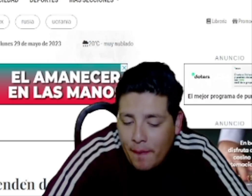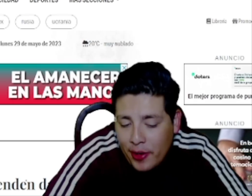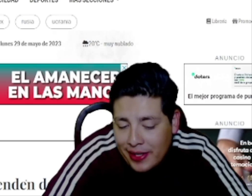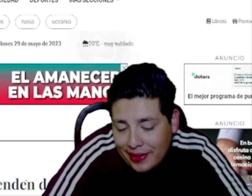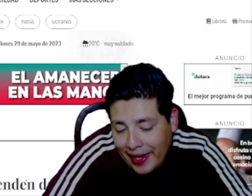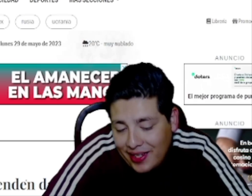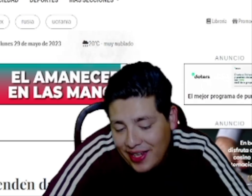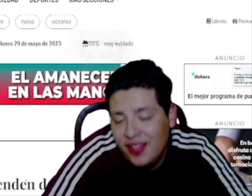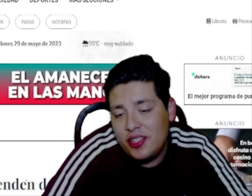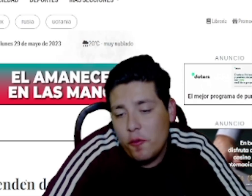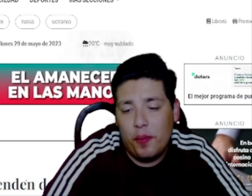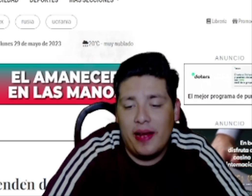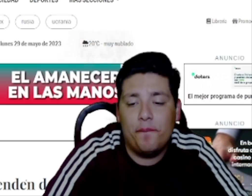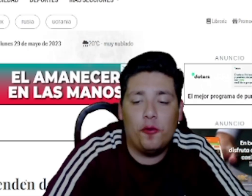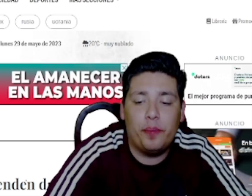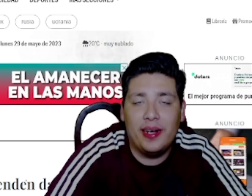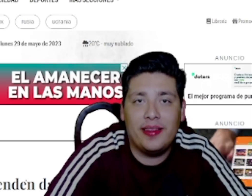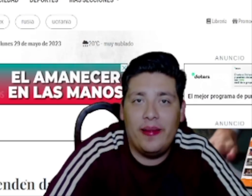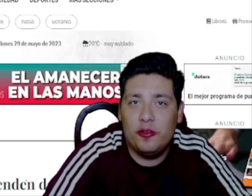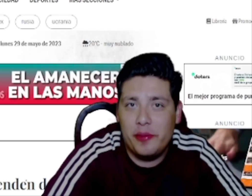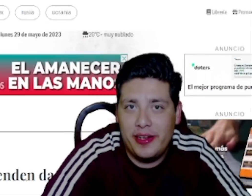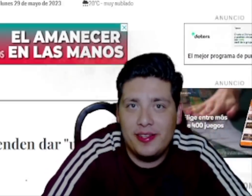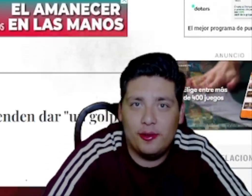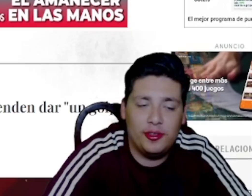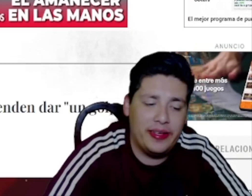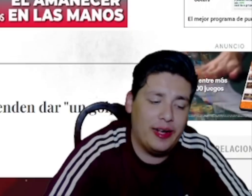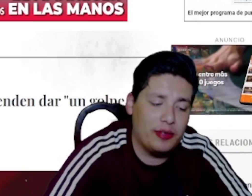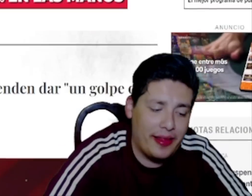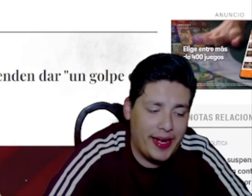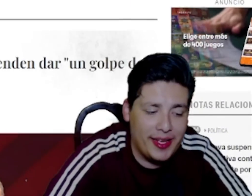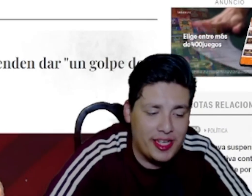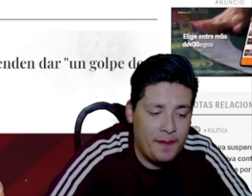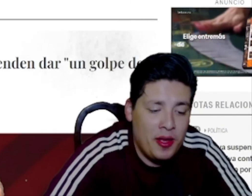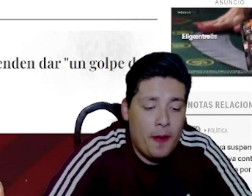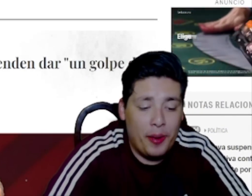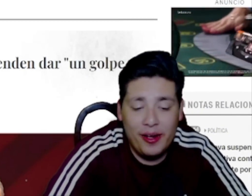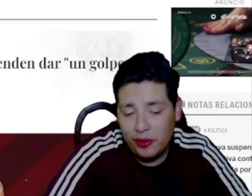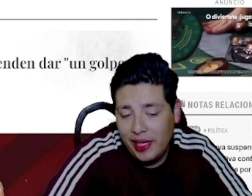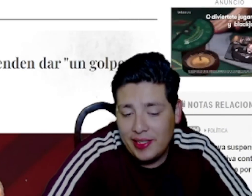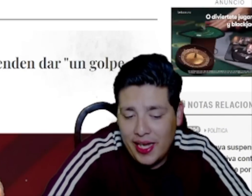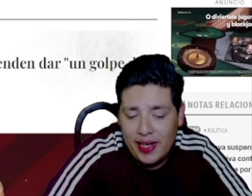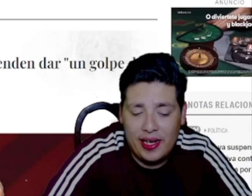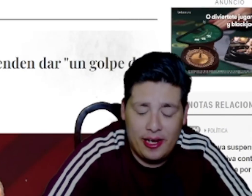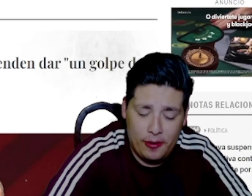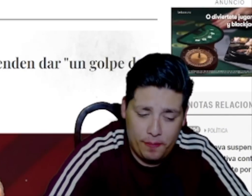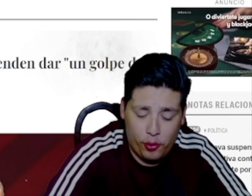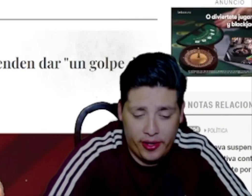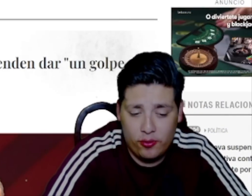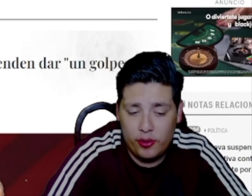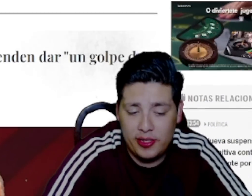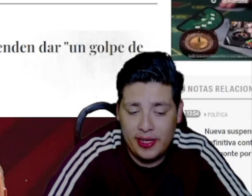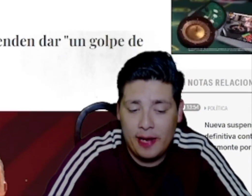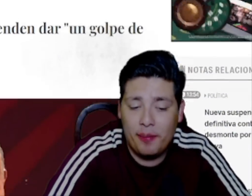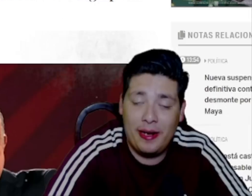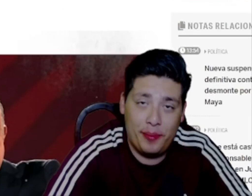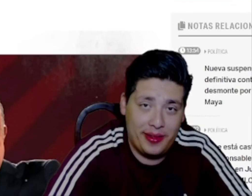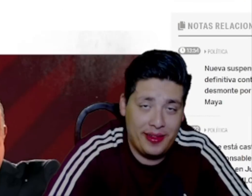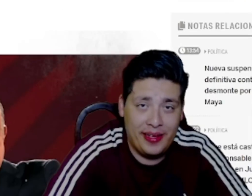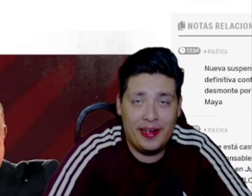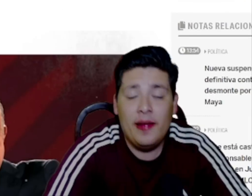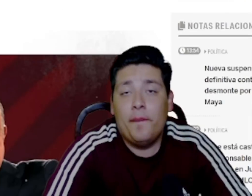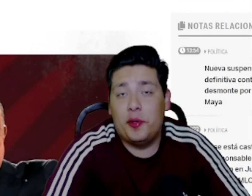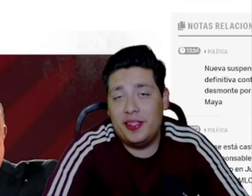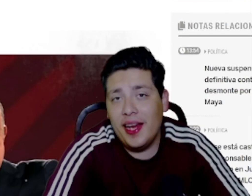es que, pues, existe un plan por parte de los ministros y de la ultraderecha para utilizar al Poder Judicial